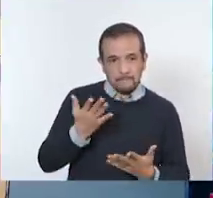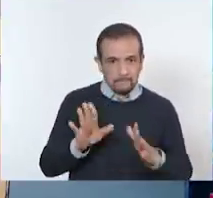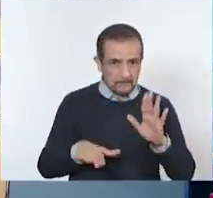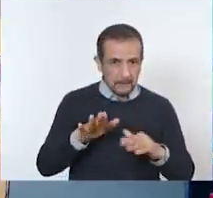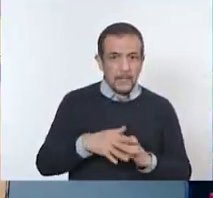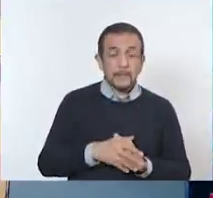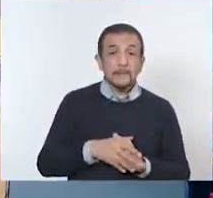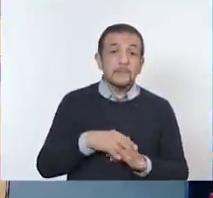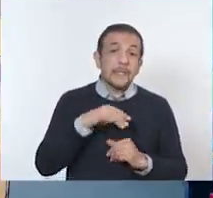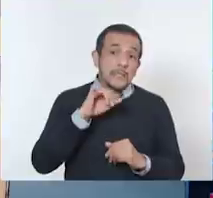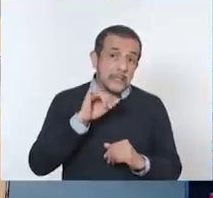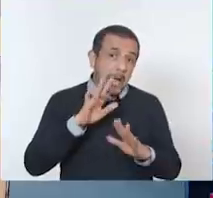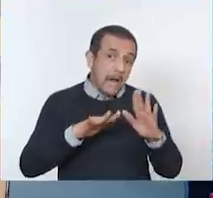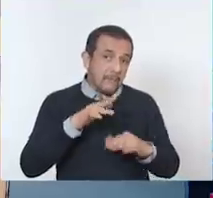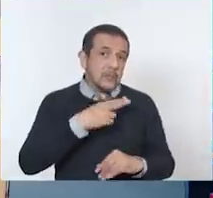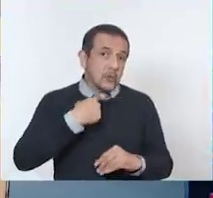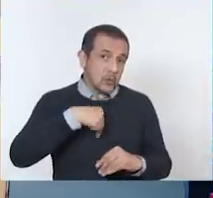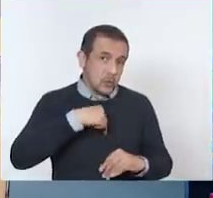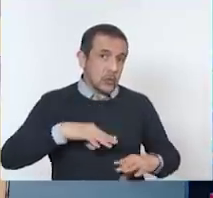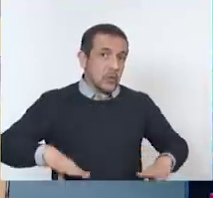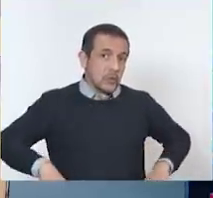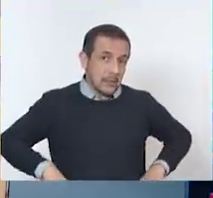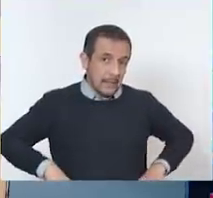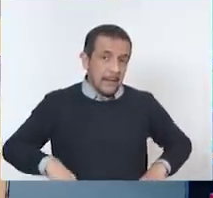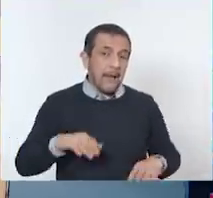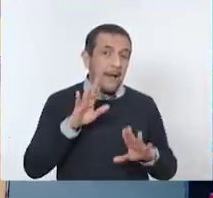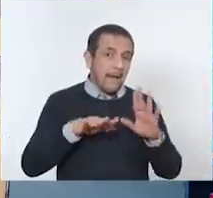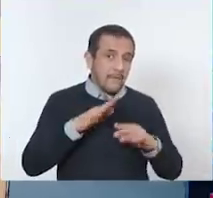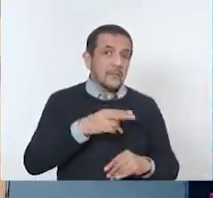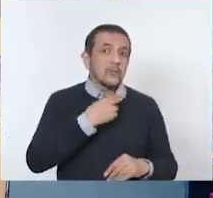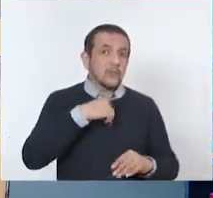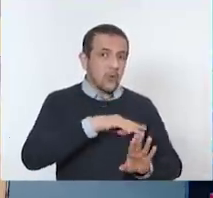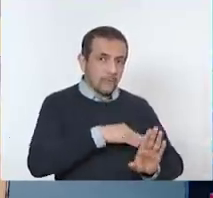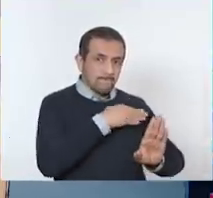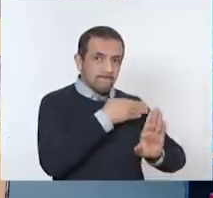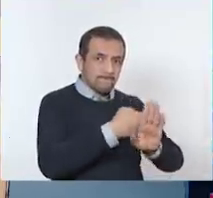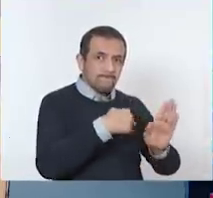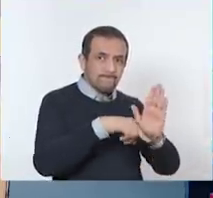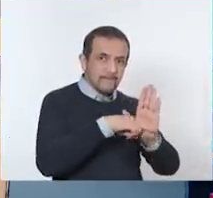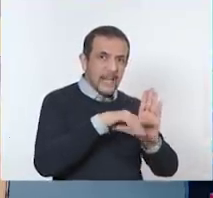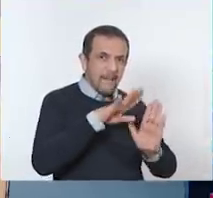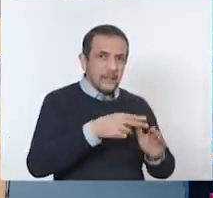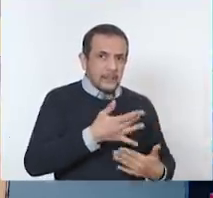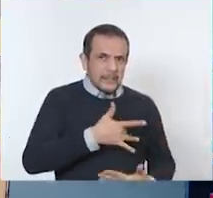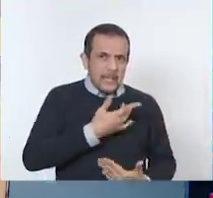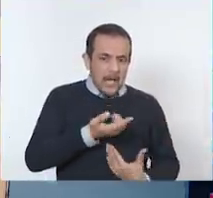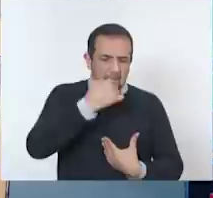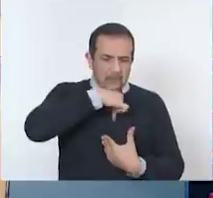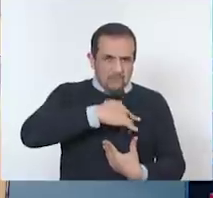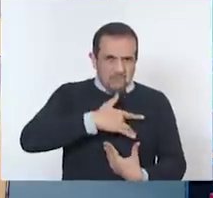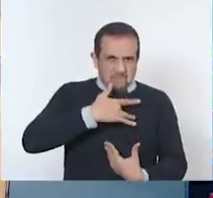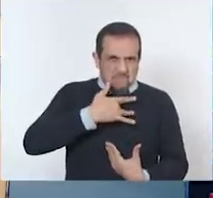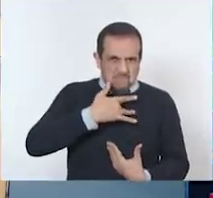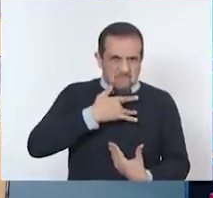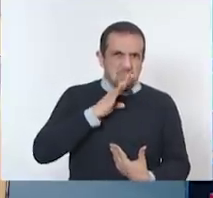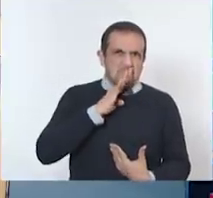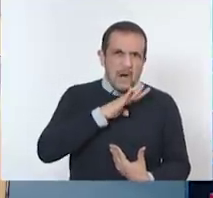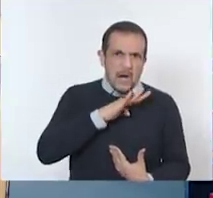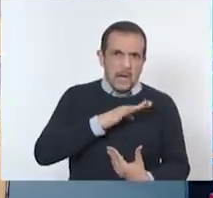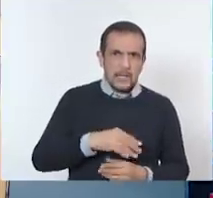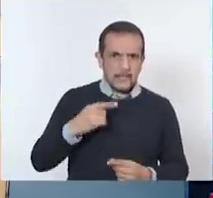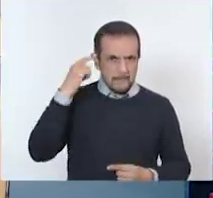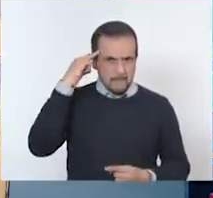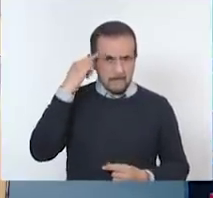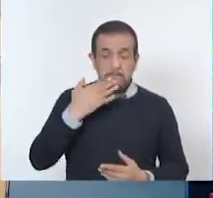también... aunque no lo queramos, nuestras acciones tienen consecuencias negativas que nos enojan y nos hacen sentir mal. Bueno,